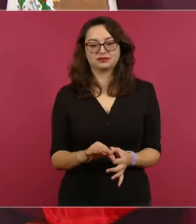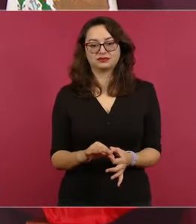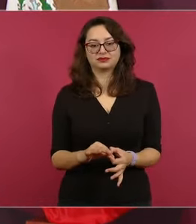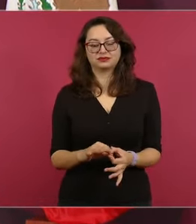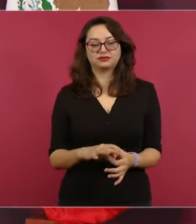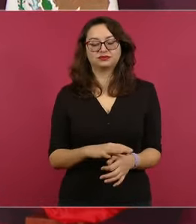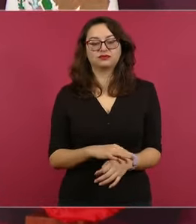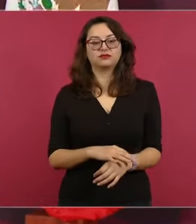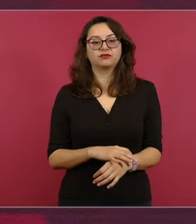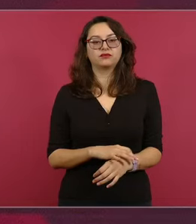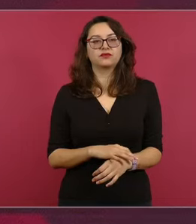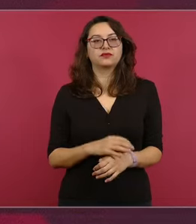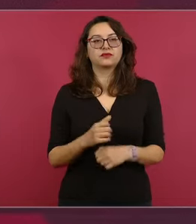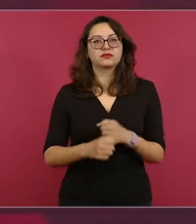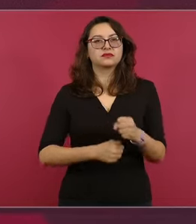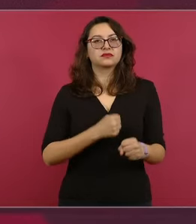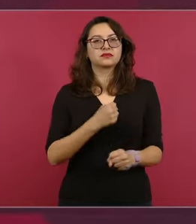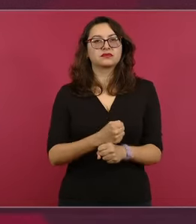el